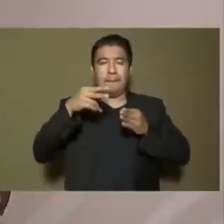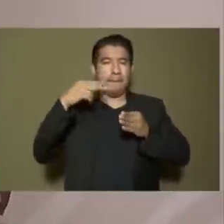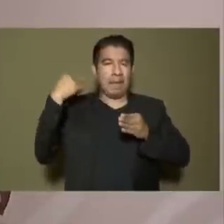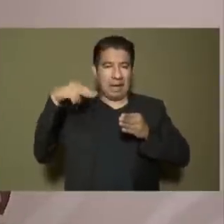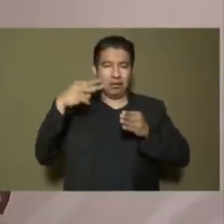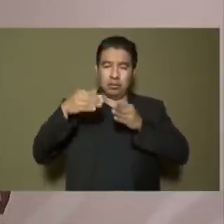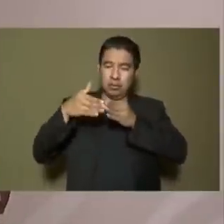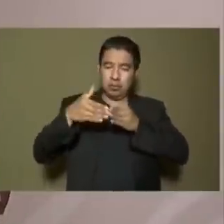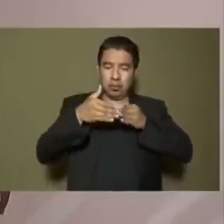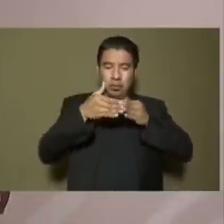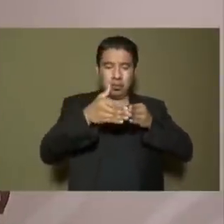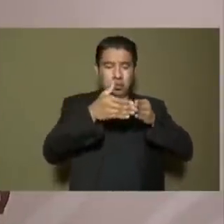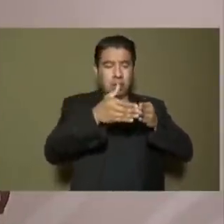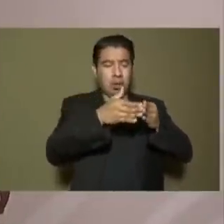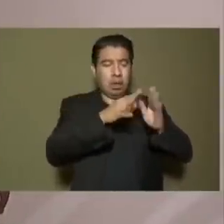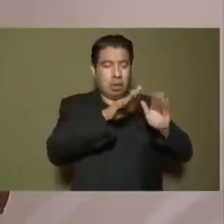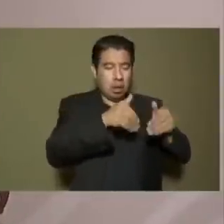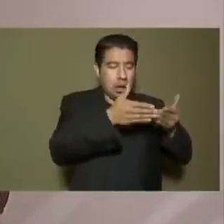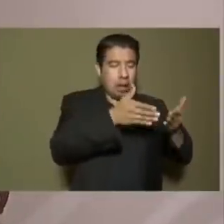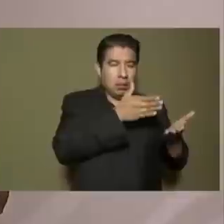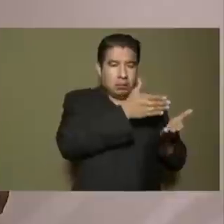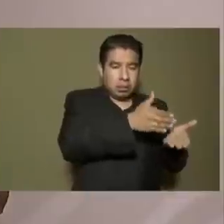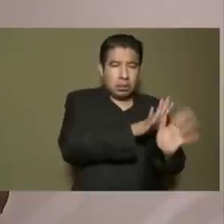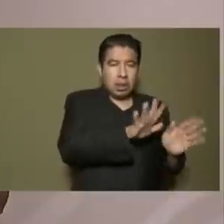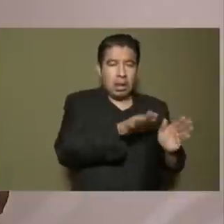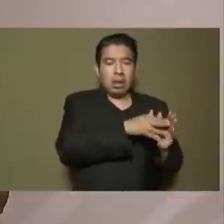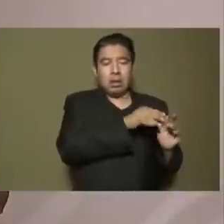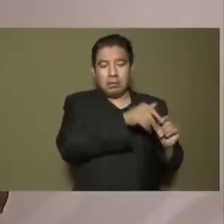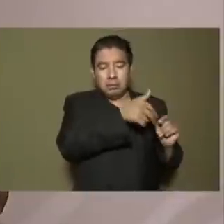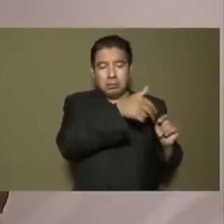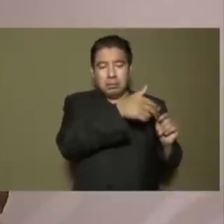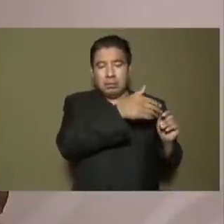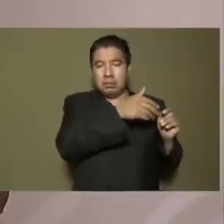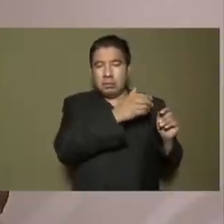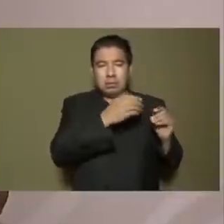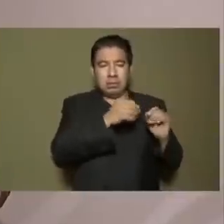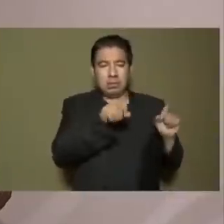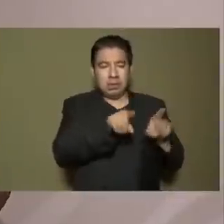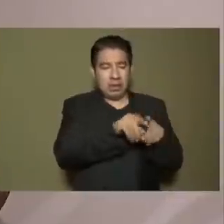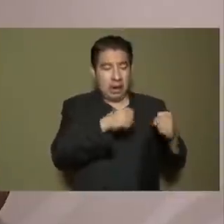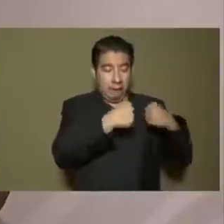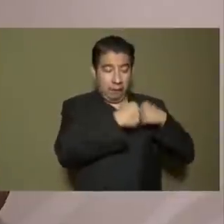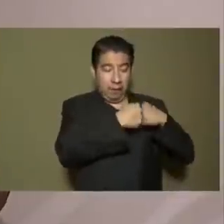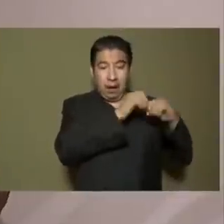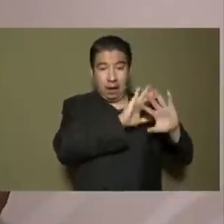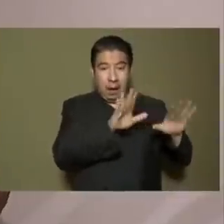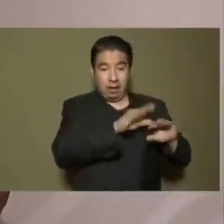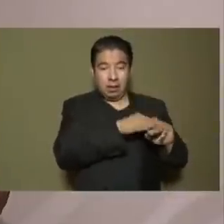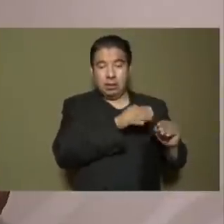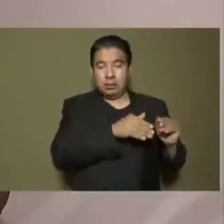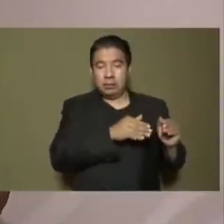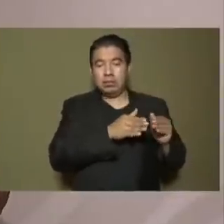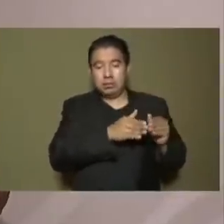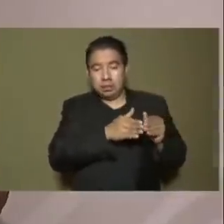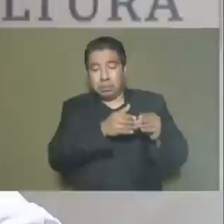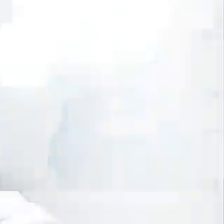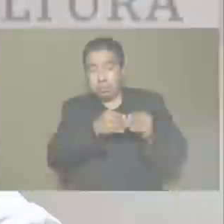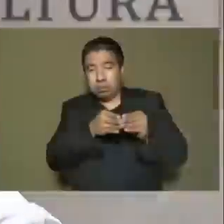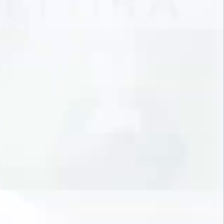y de frontera a Chablé, también embarcado.